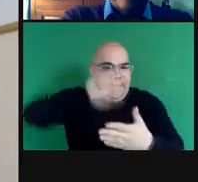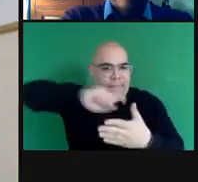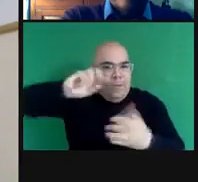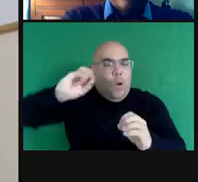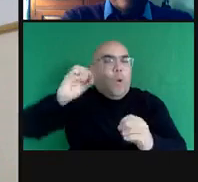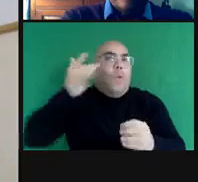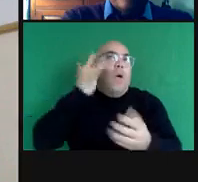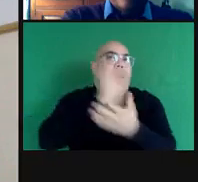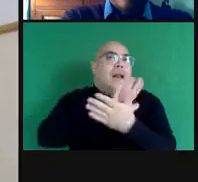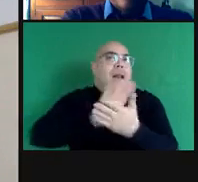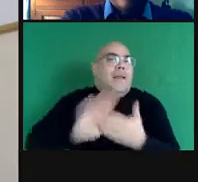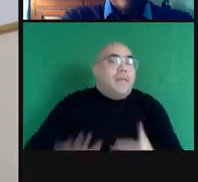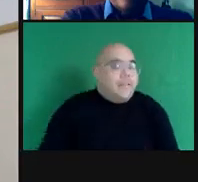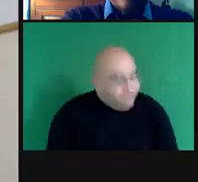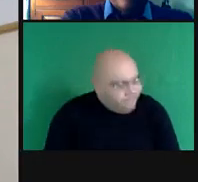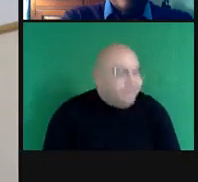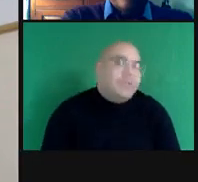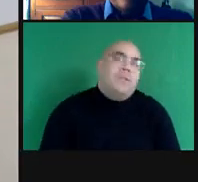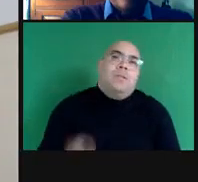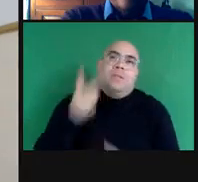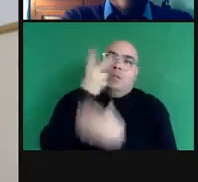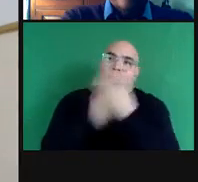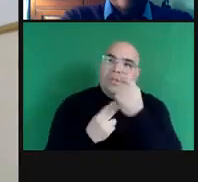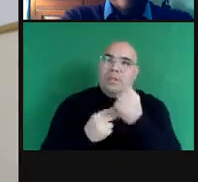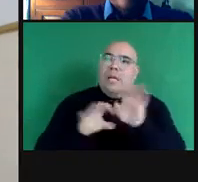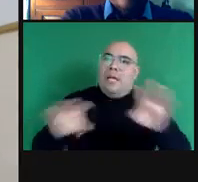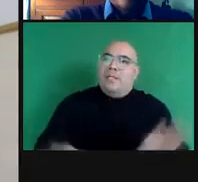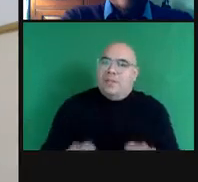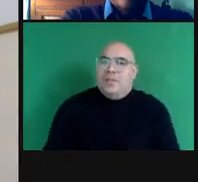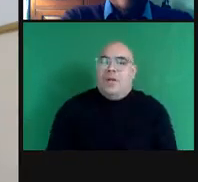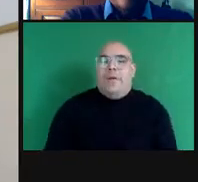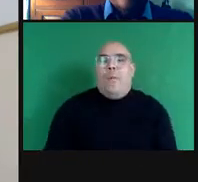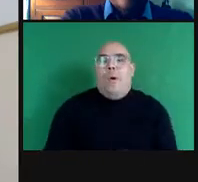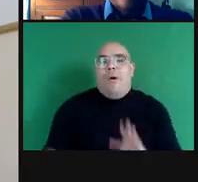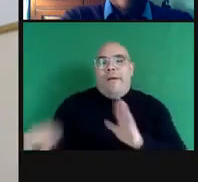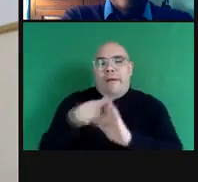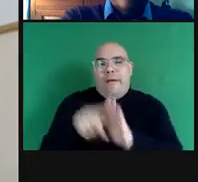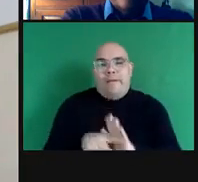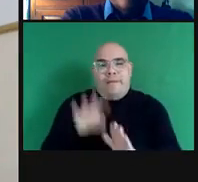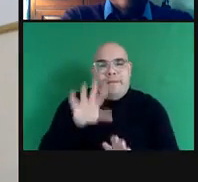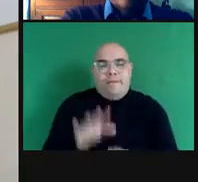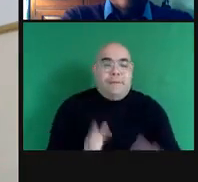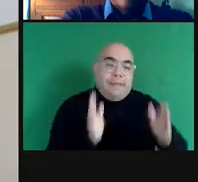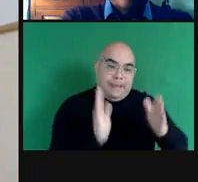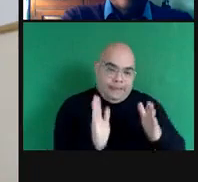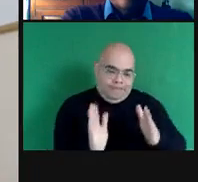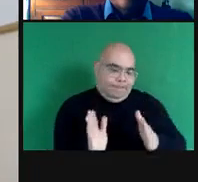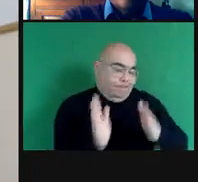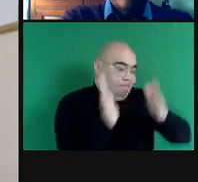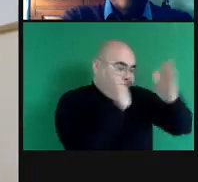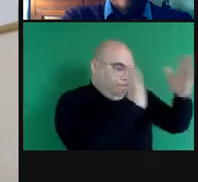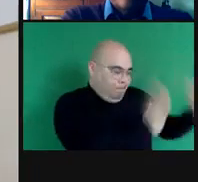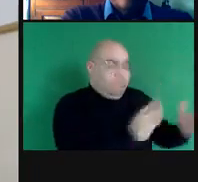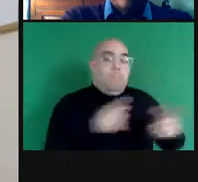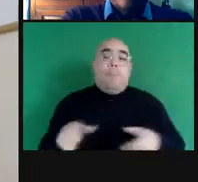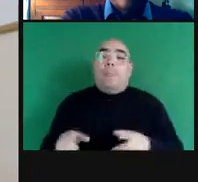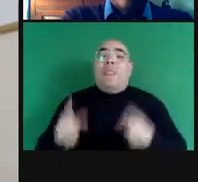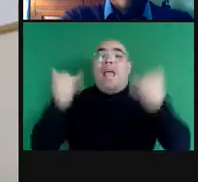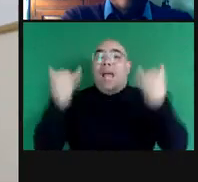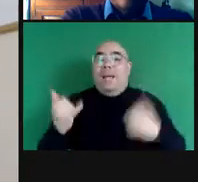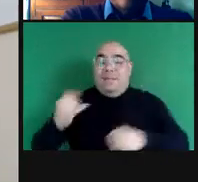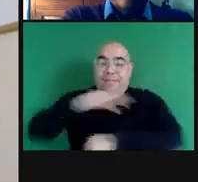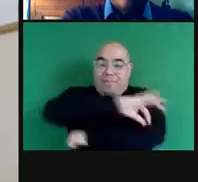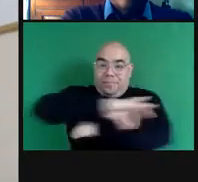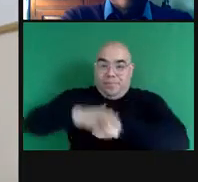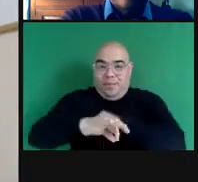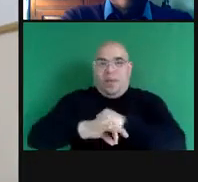¿no? Es como una doble acción negativa que se está dando pues a estos bienes. Por otro lado, también en la arquitectura moderna, ¿no? Tenemos